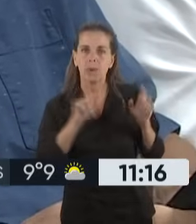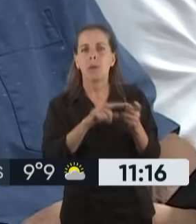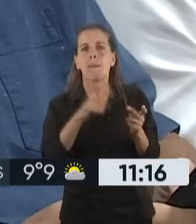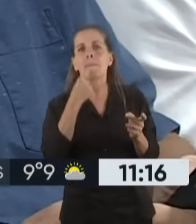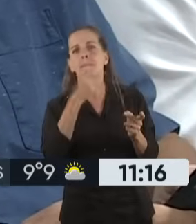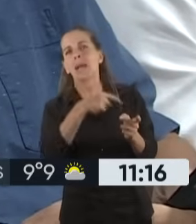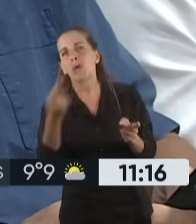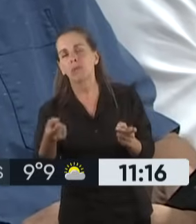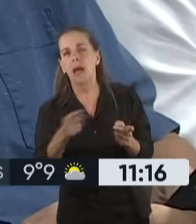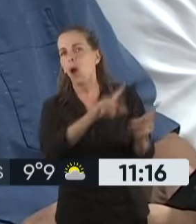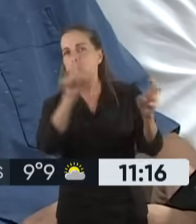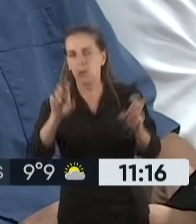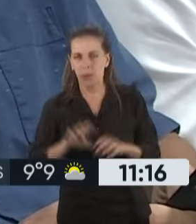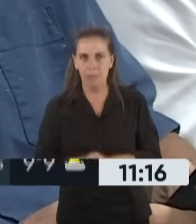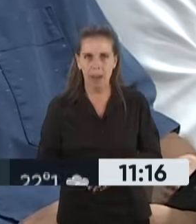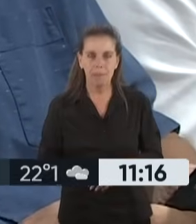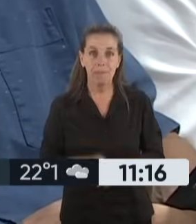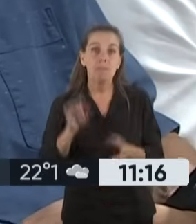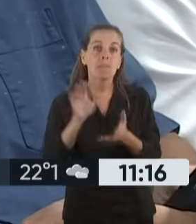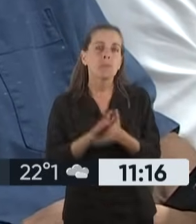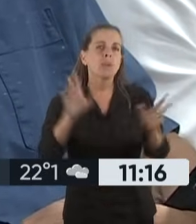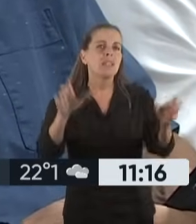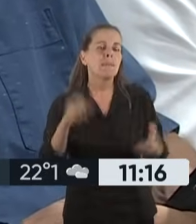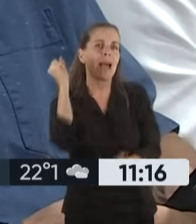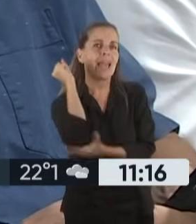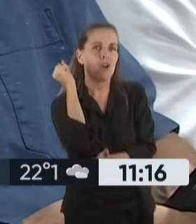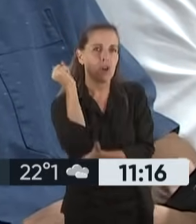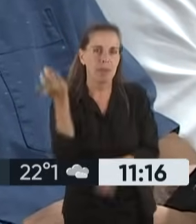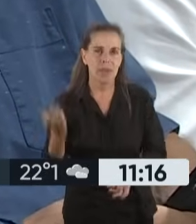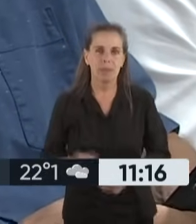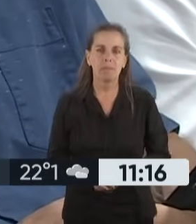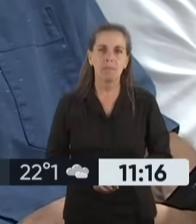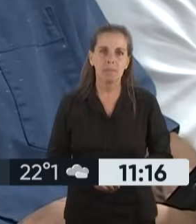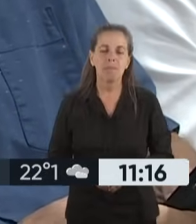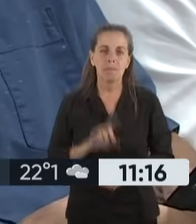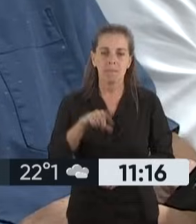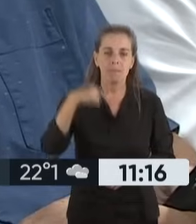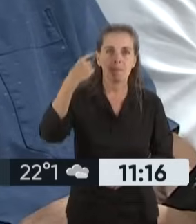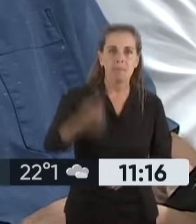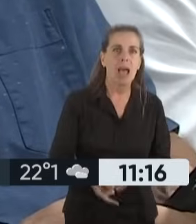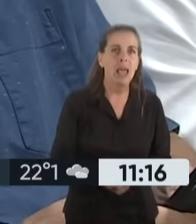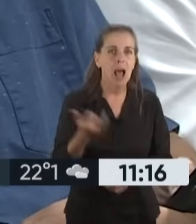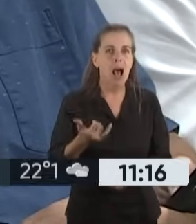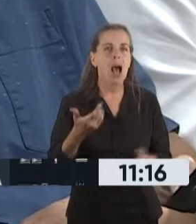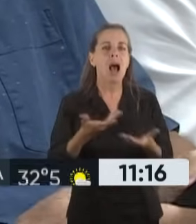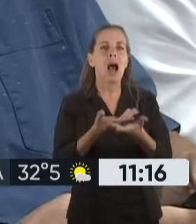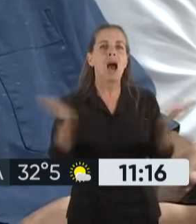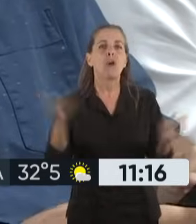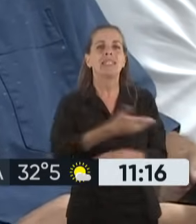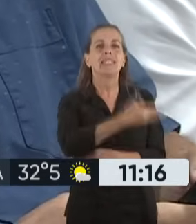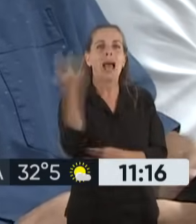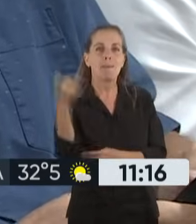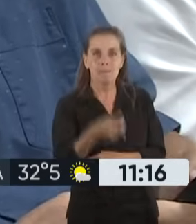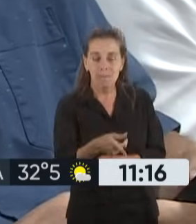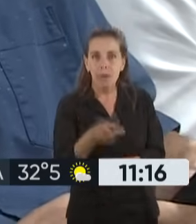por otros temas, referidos más que nada a temas económicos. Mañana va a haber una audiencia pública por las tarifas